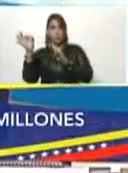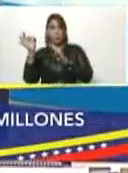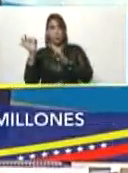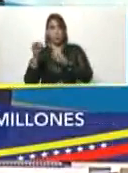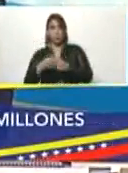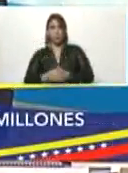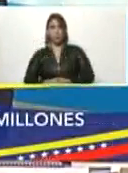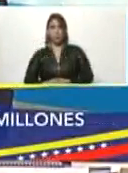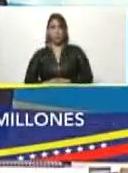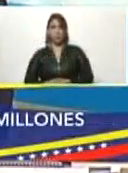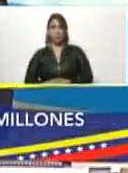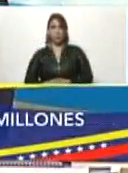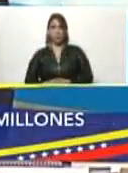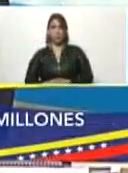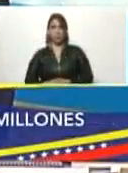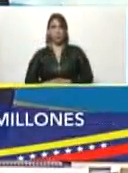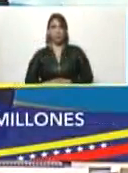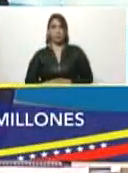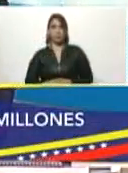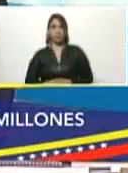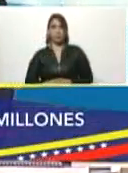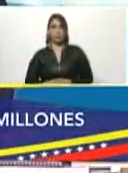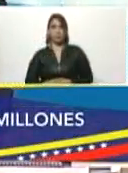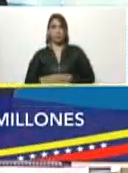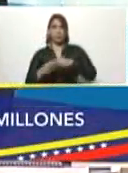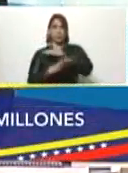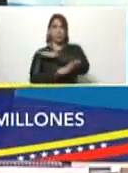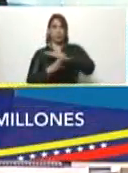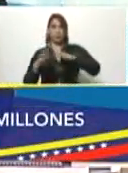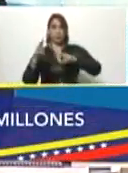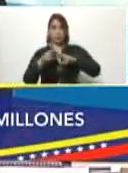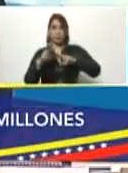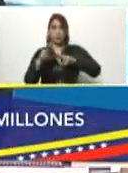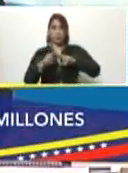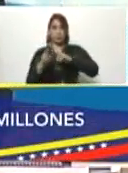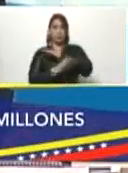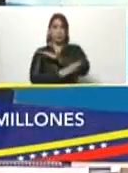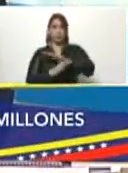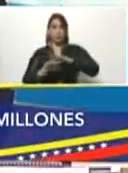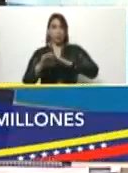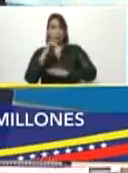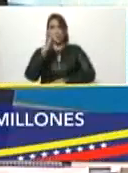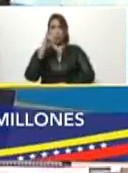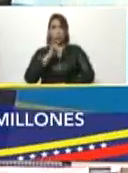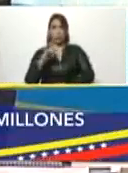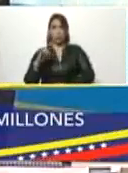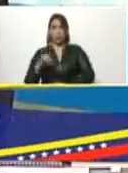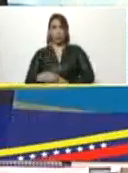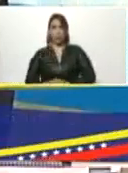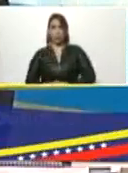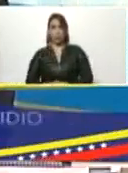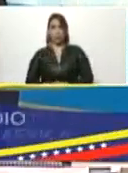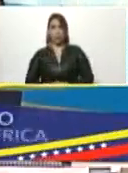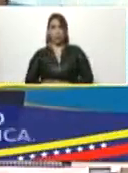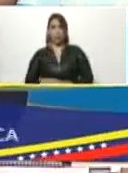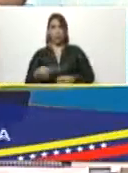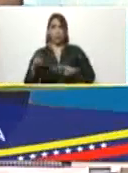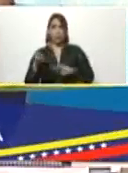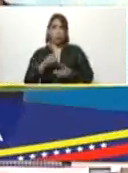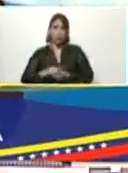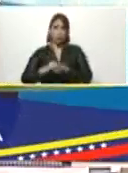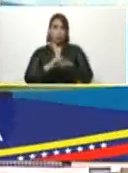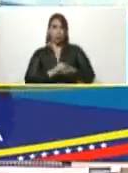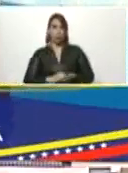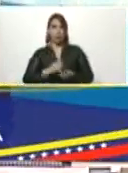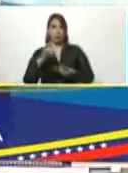Venezuela. Por allá, en la frontera del Táchira, en la frontera del Zulia, por allá por Trujillo, por allá